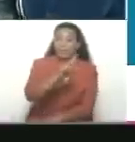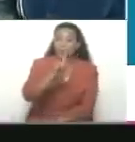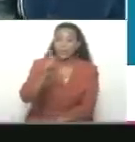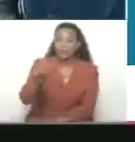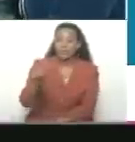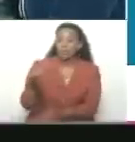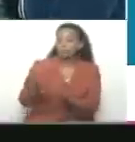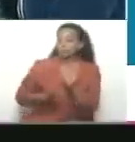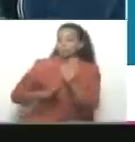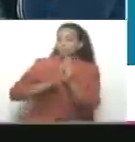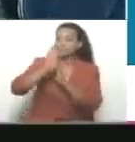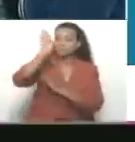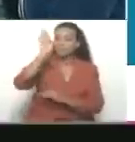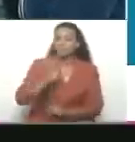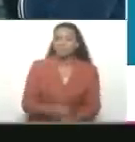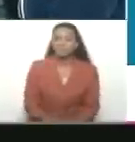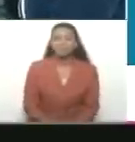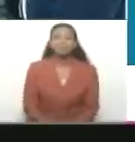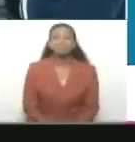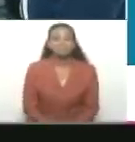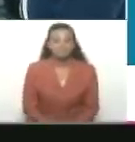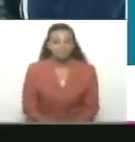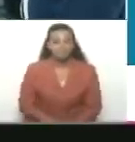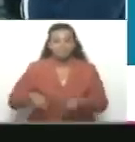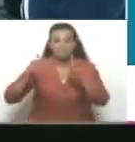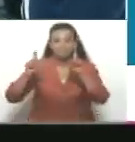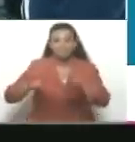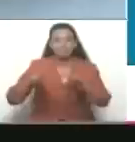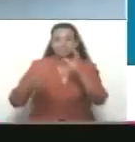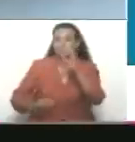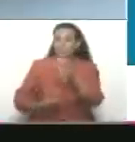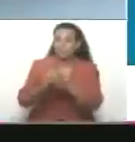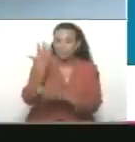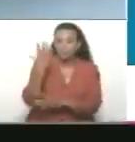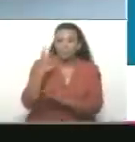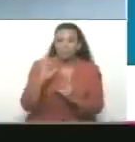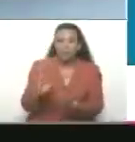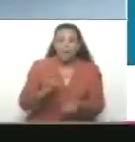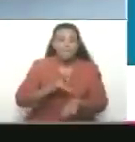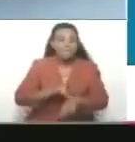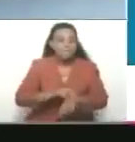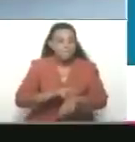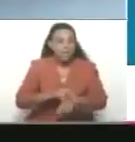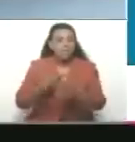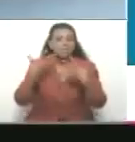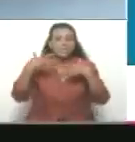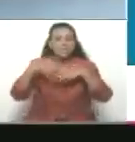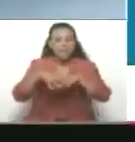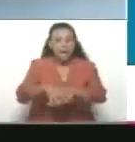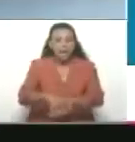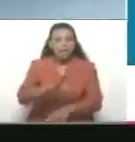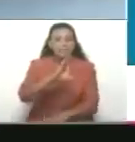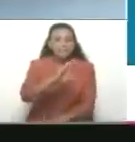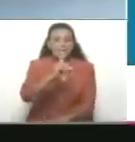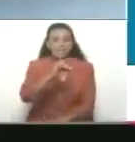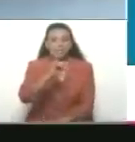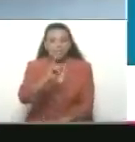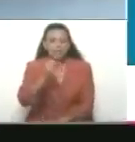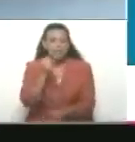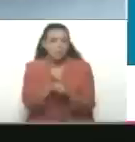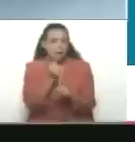es palante formando médicos integrales comunitarios médicos